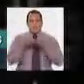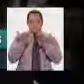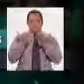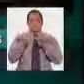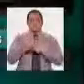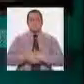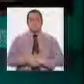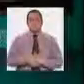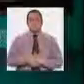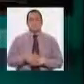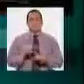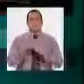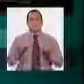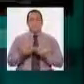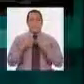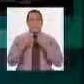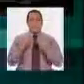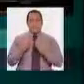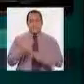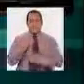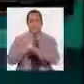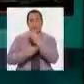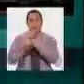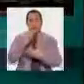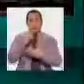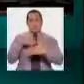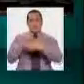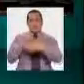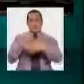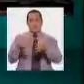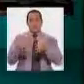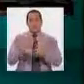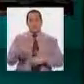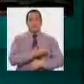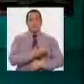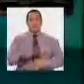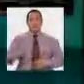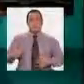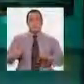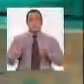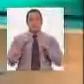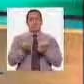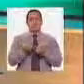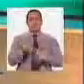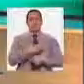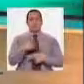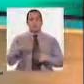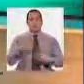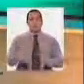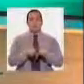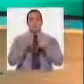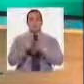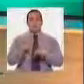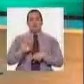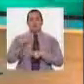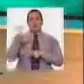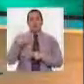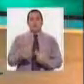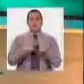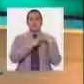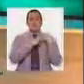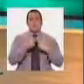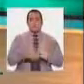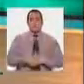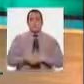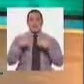en estudios. Gracias. Muchas gracias a Omar Figueroa desde la sede de la presidencia del Consejo de Ministros. Por cierto, otro involucrado